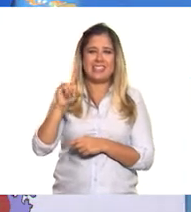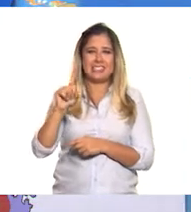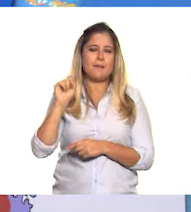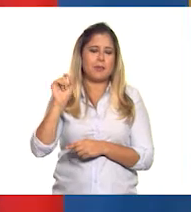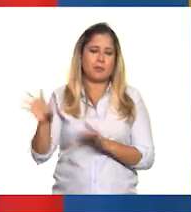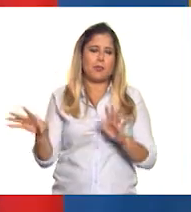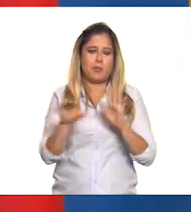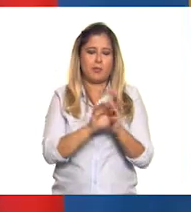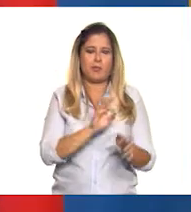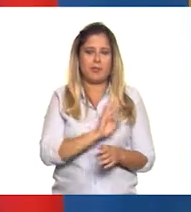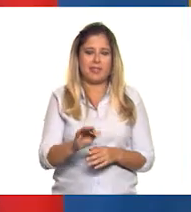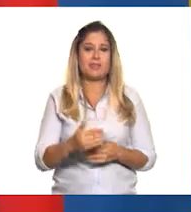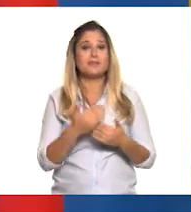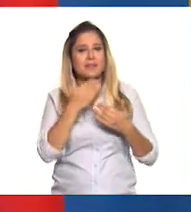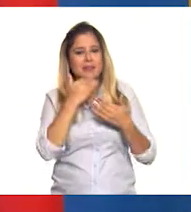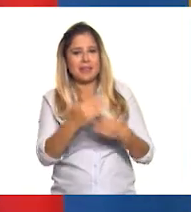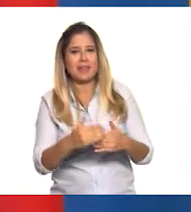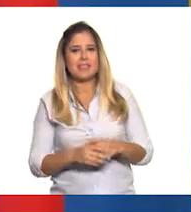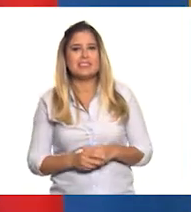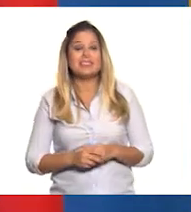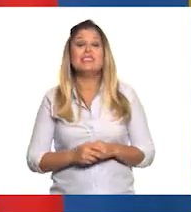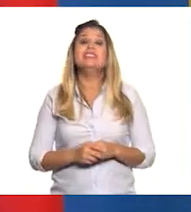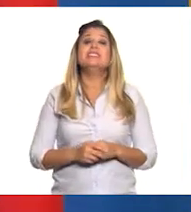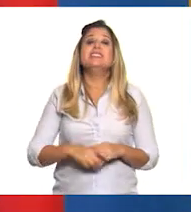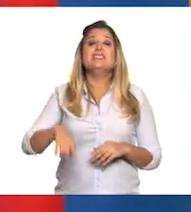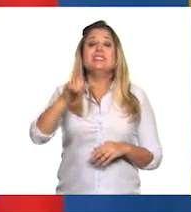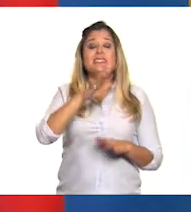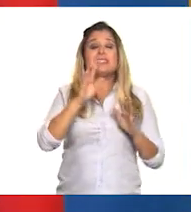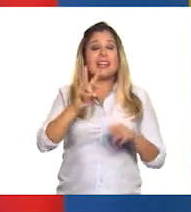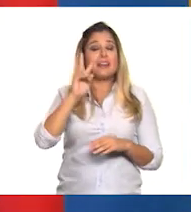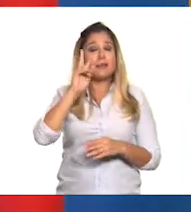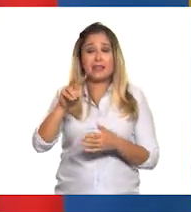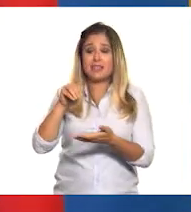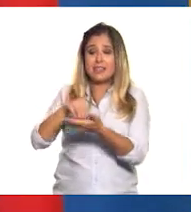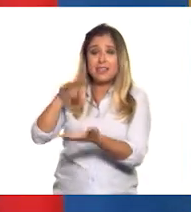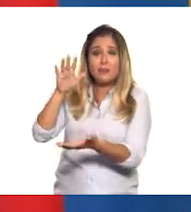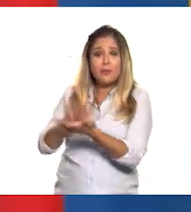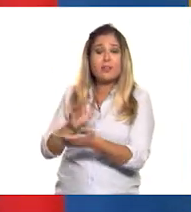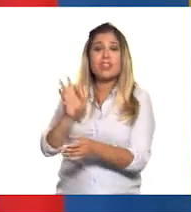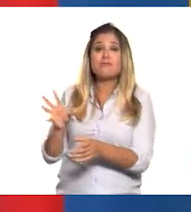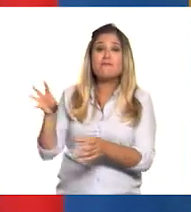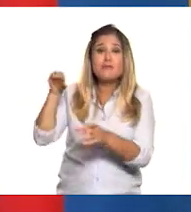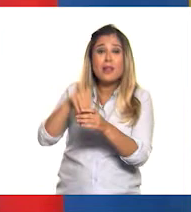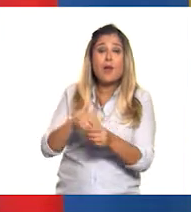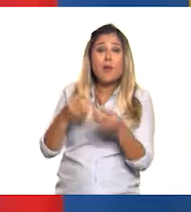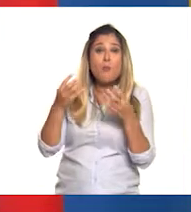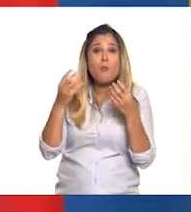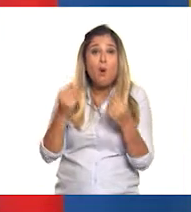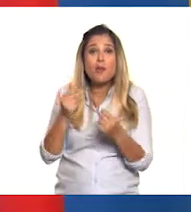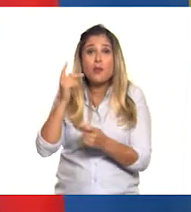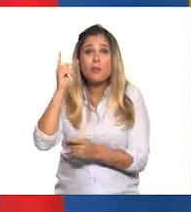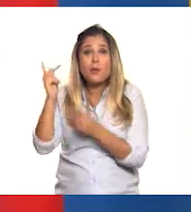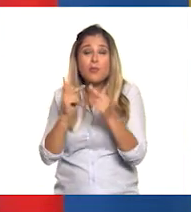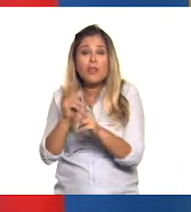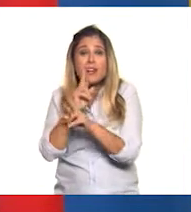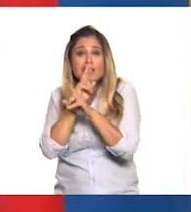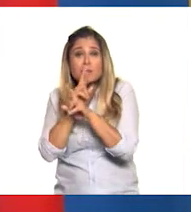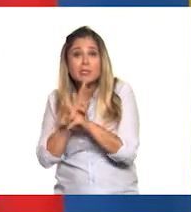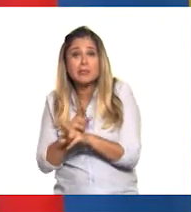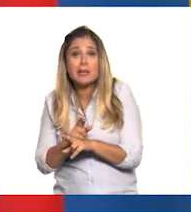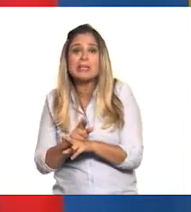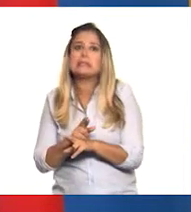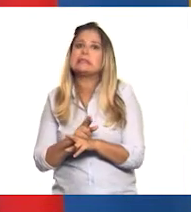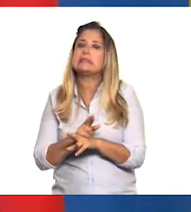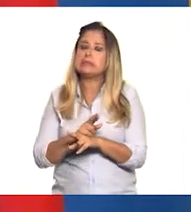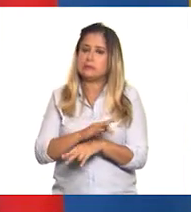bien. Claro que sí, maestro. Y aunque como vimos en el reporte, me parece que incluir tantas opciones de respuesta puede